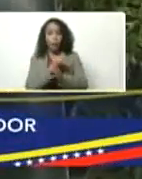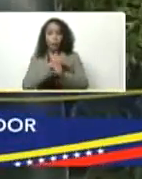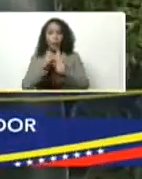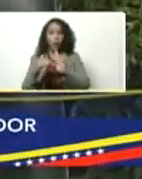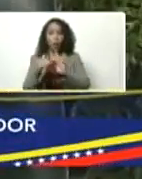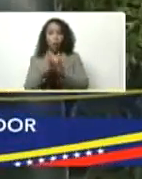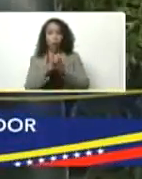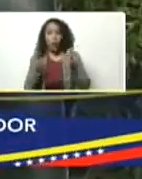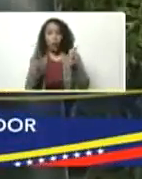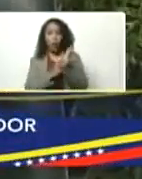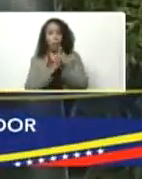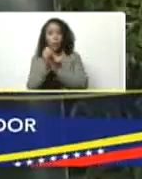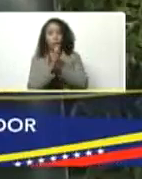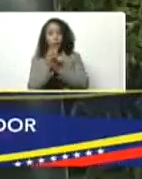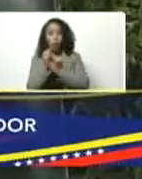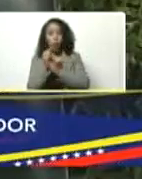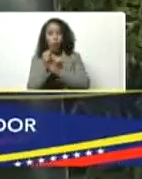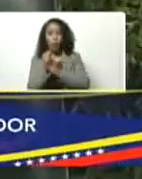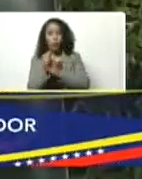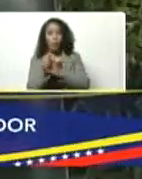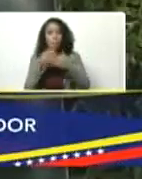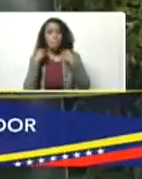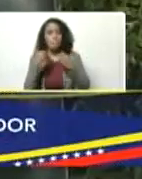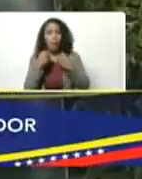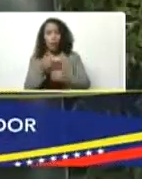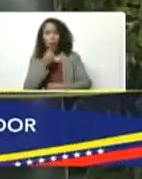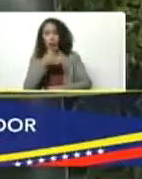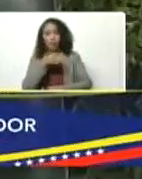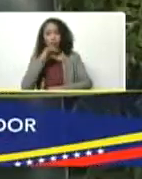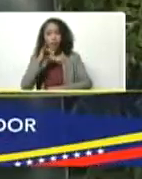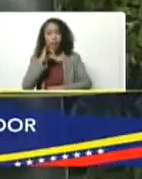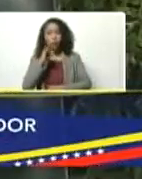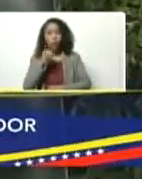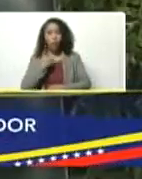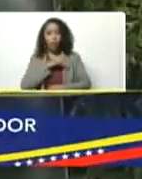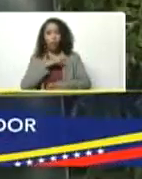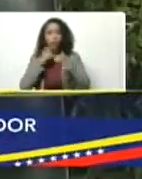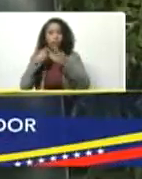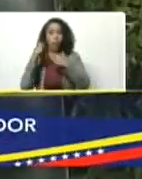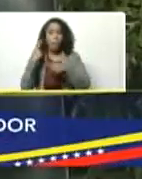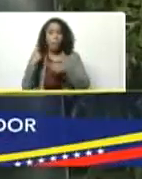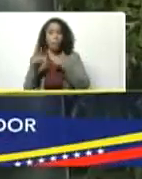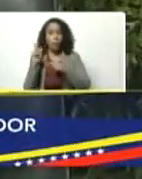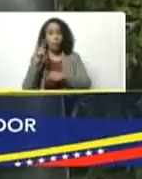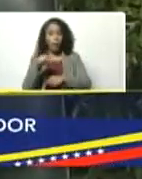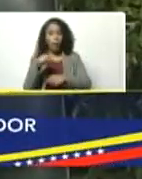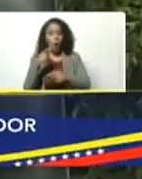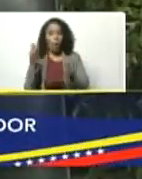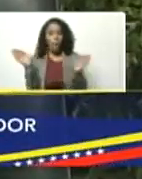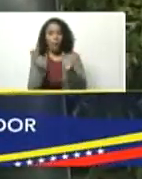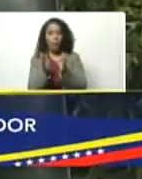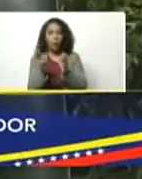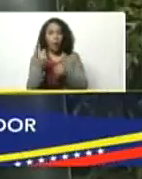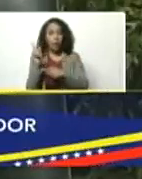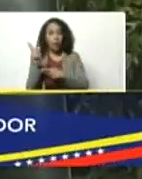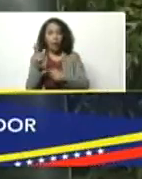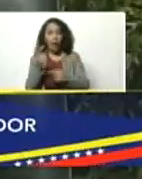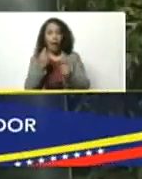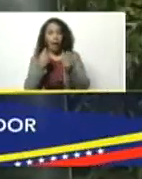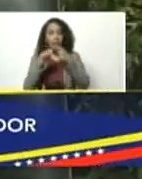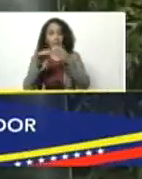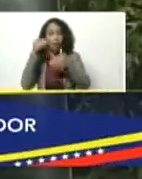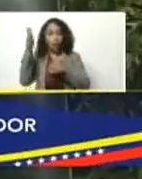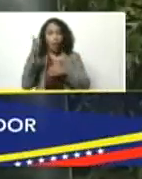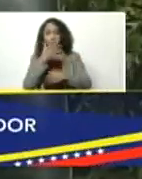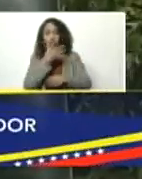a los emprendedores. Son buenas noticias para nuestros emprendedores, pero también para los pequeños. Así que Exporta Fácil, presidente, va